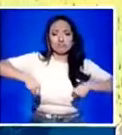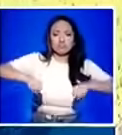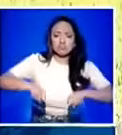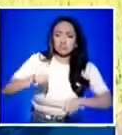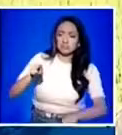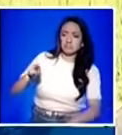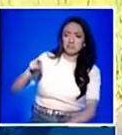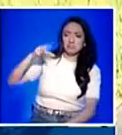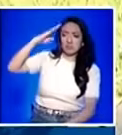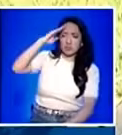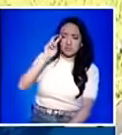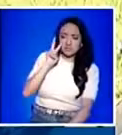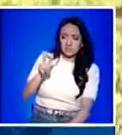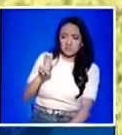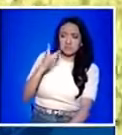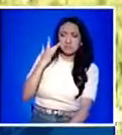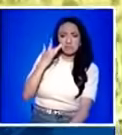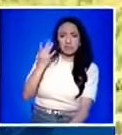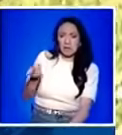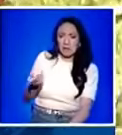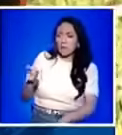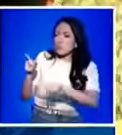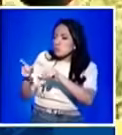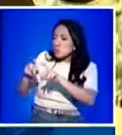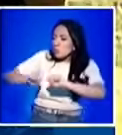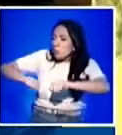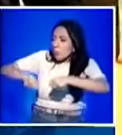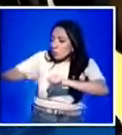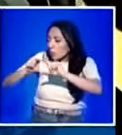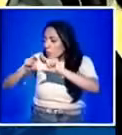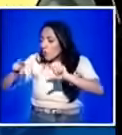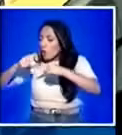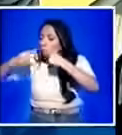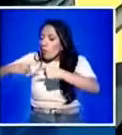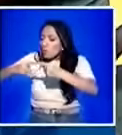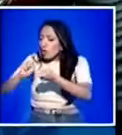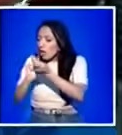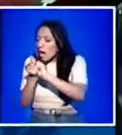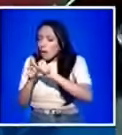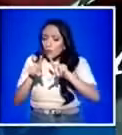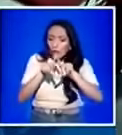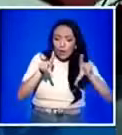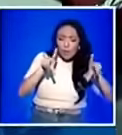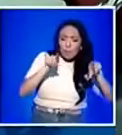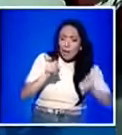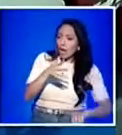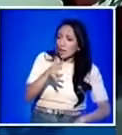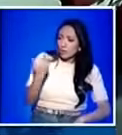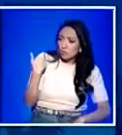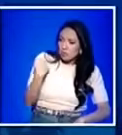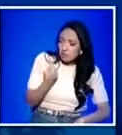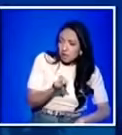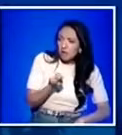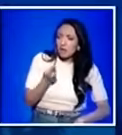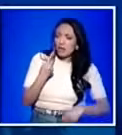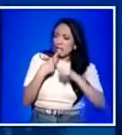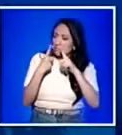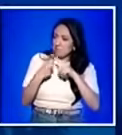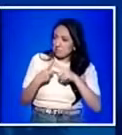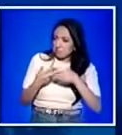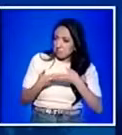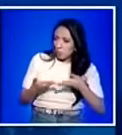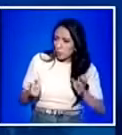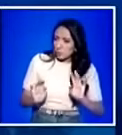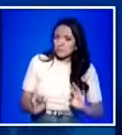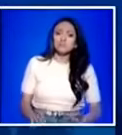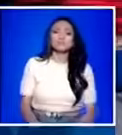detectaron irregularidades como la alteración del número de chasis y no portar las placas de identificación, entre otras novedades.